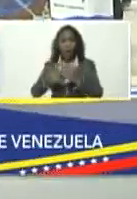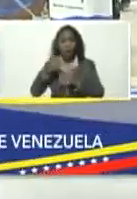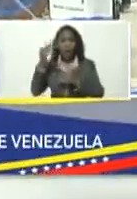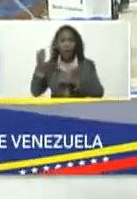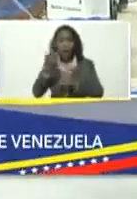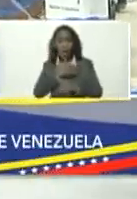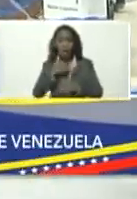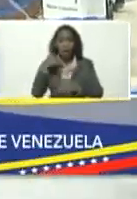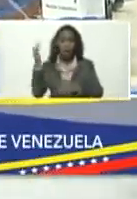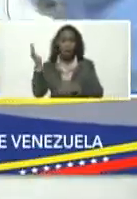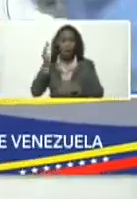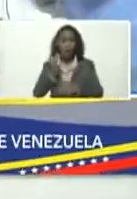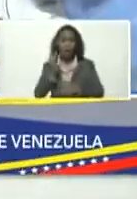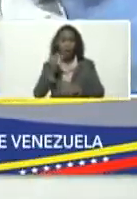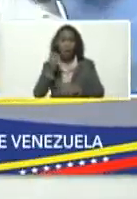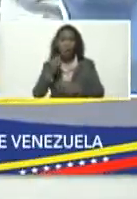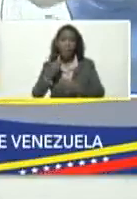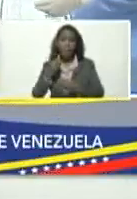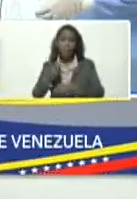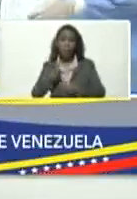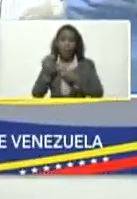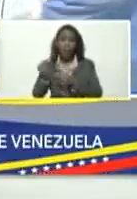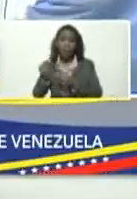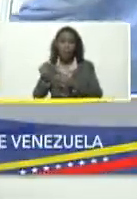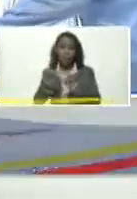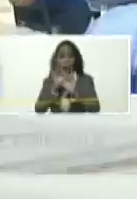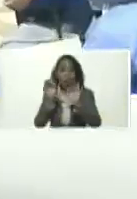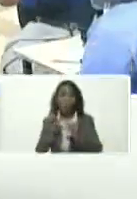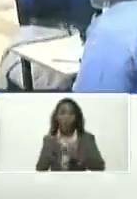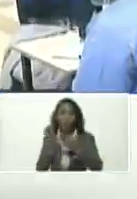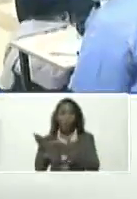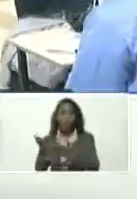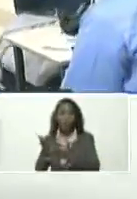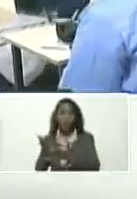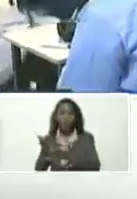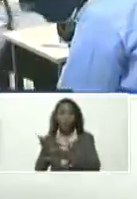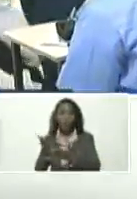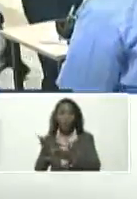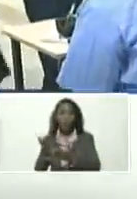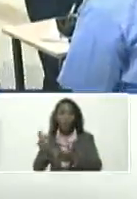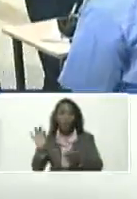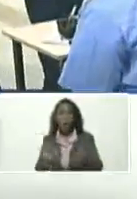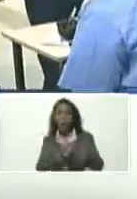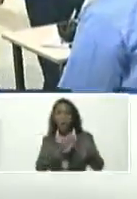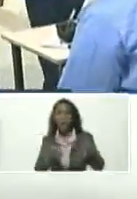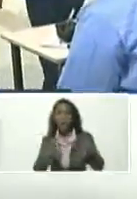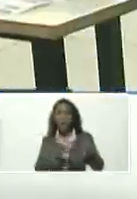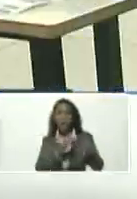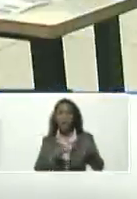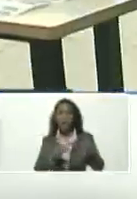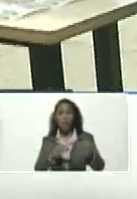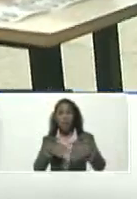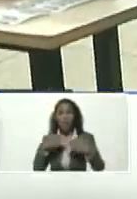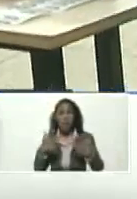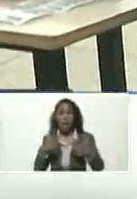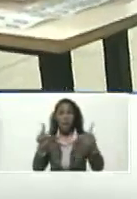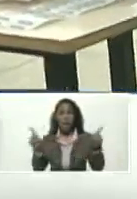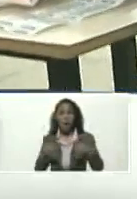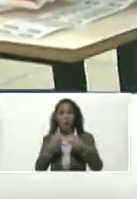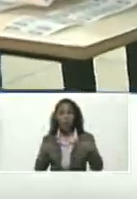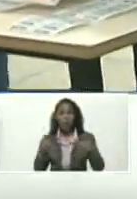quieren regresar, vamos a darle el regalo del concierto de la